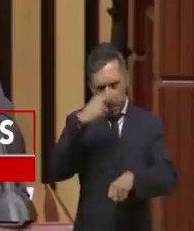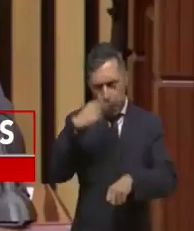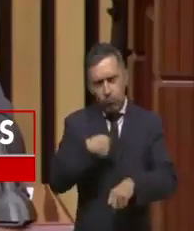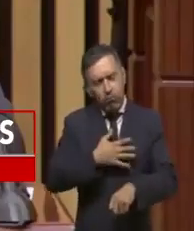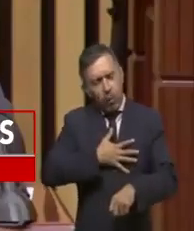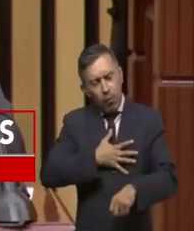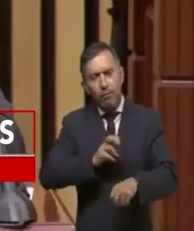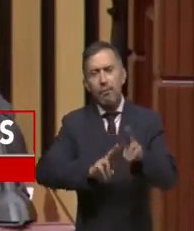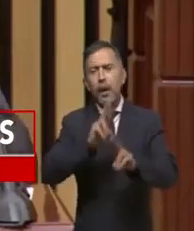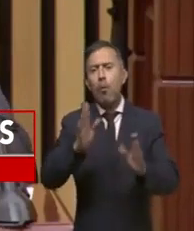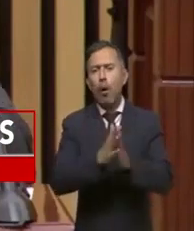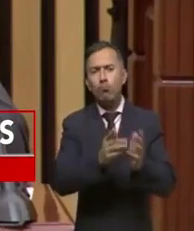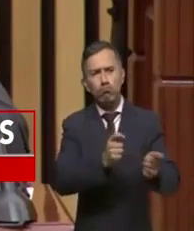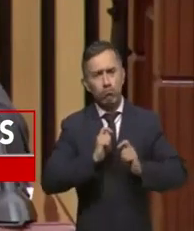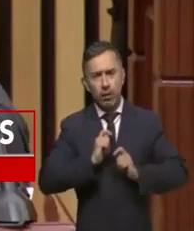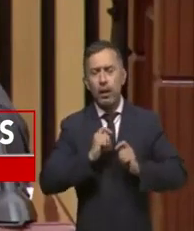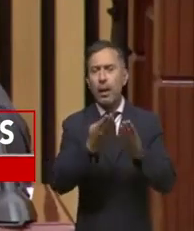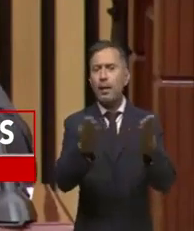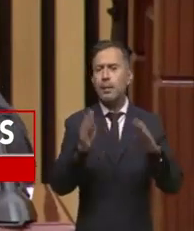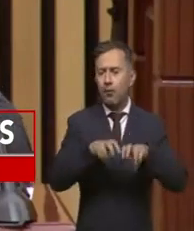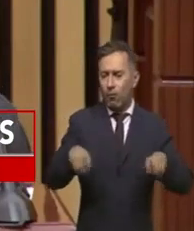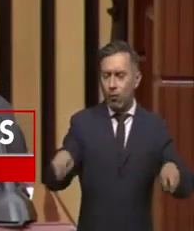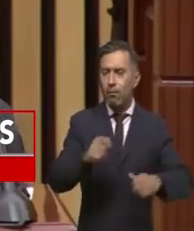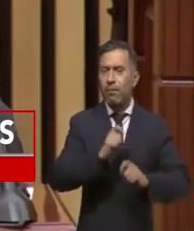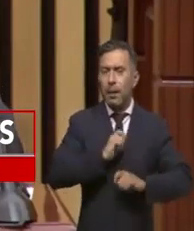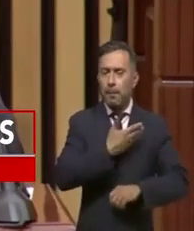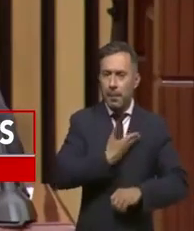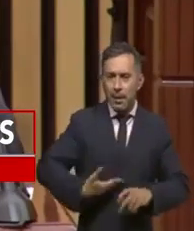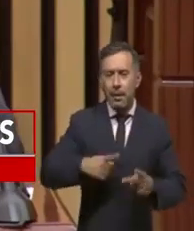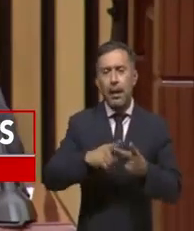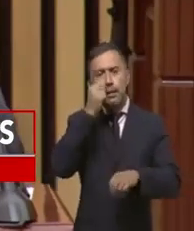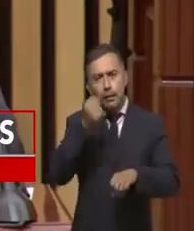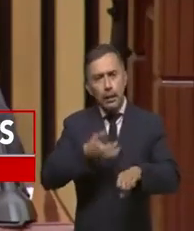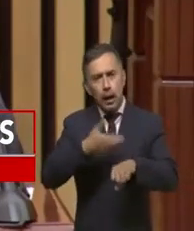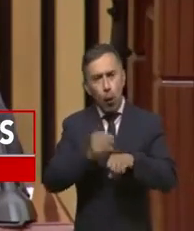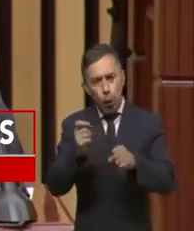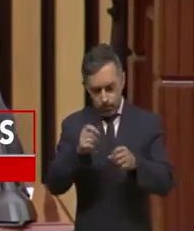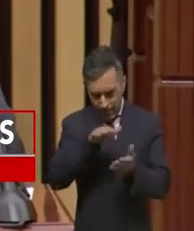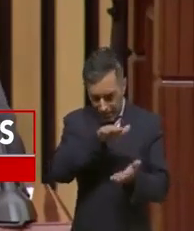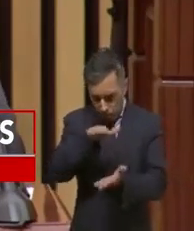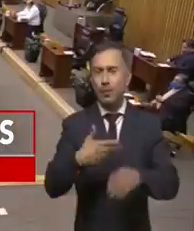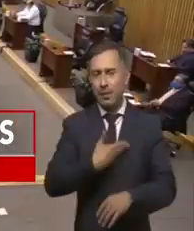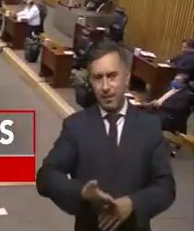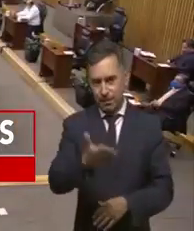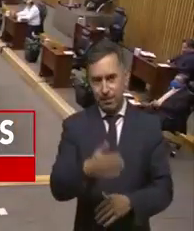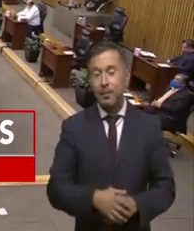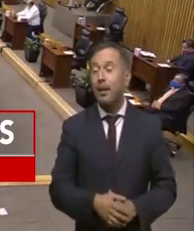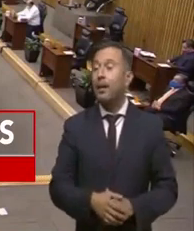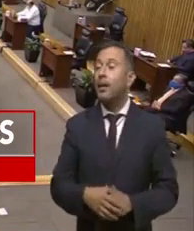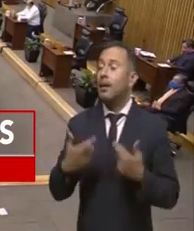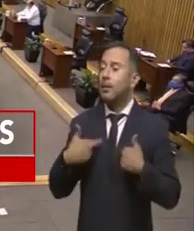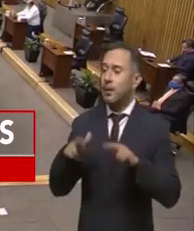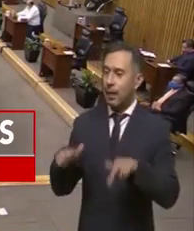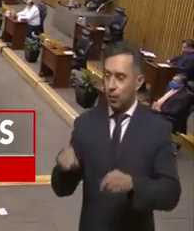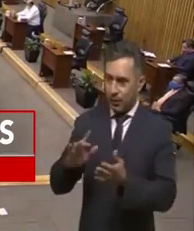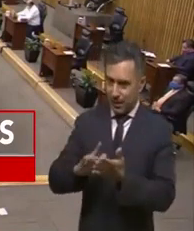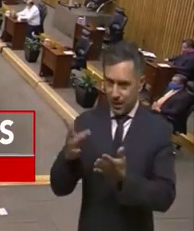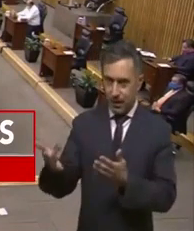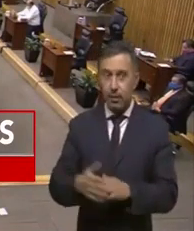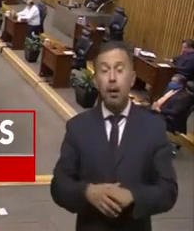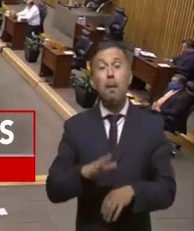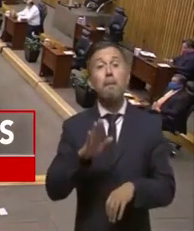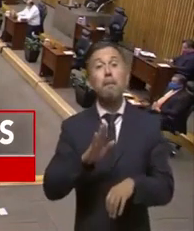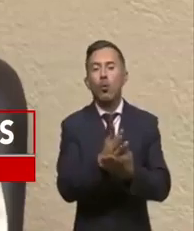Electoral, se recontó el 60.2% de las actas, es decir, se reabrieron 98.383 paquetes electorales.